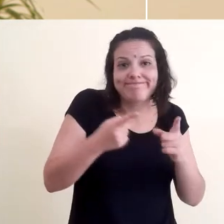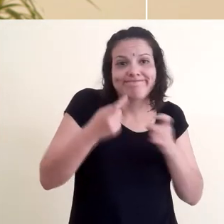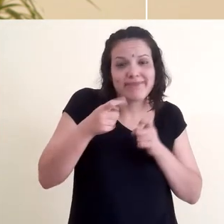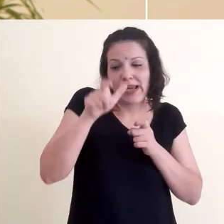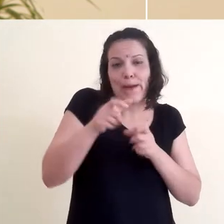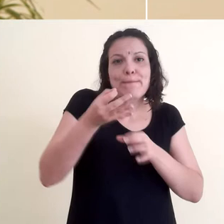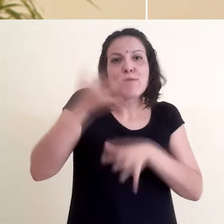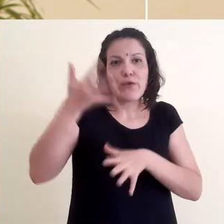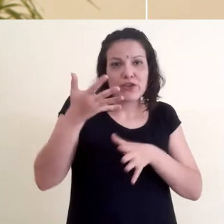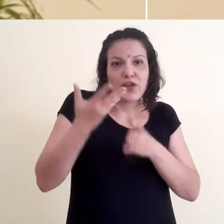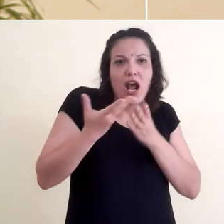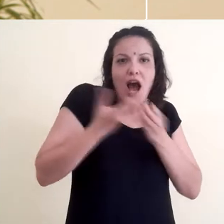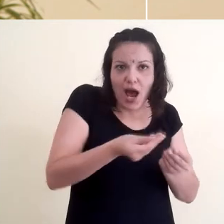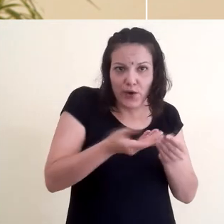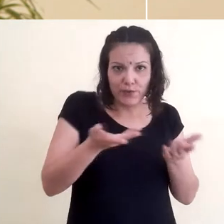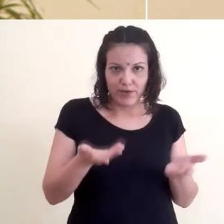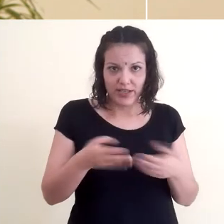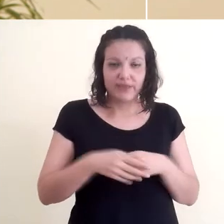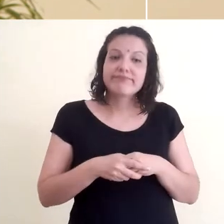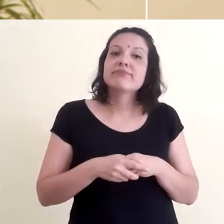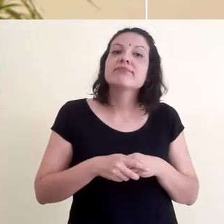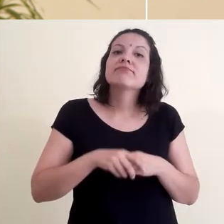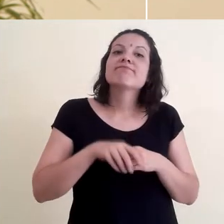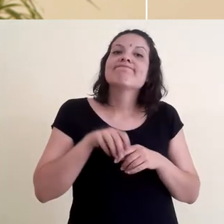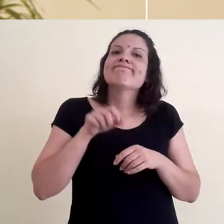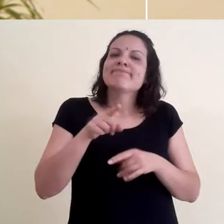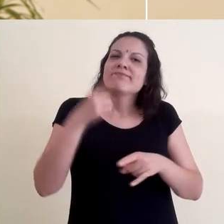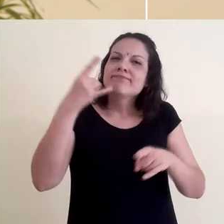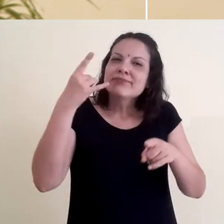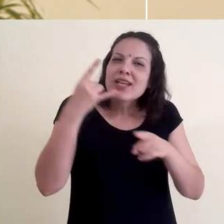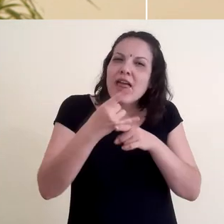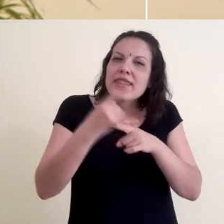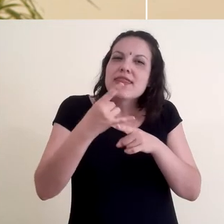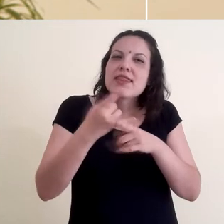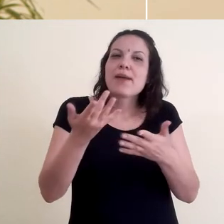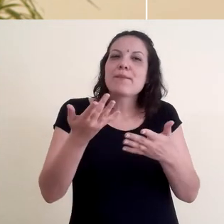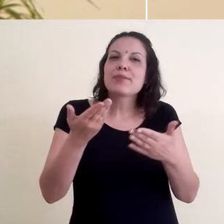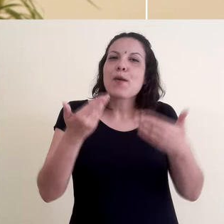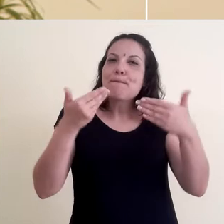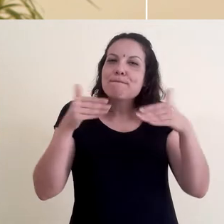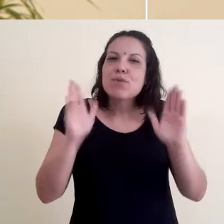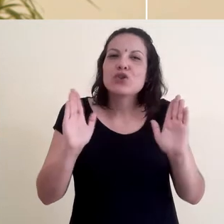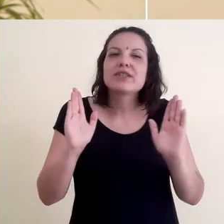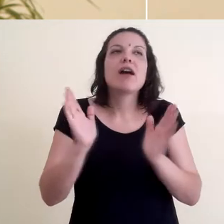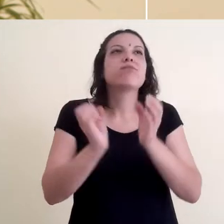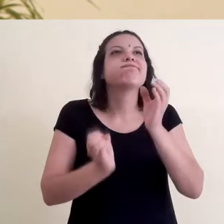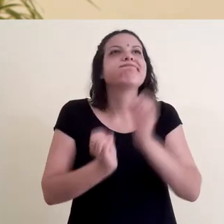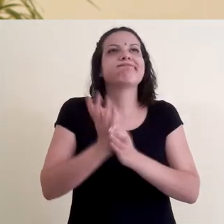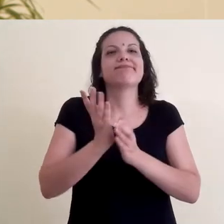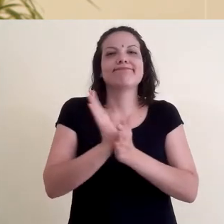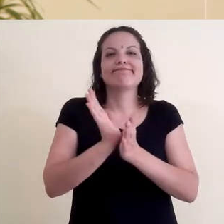les acompañe. Pero siempre existe la oportunidad y la posibilidad de construir